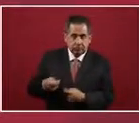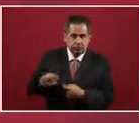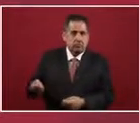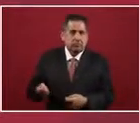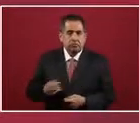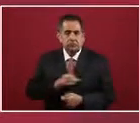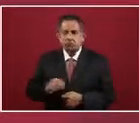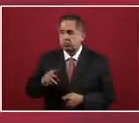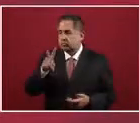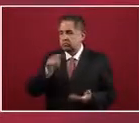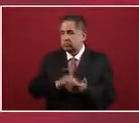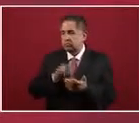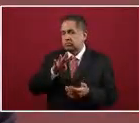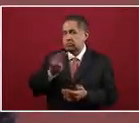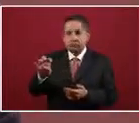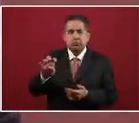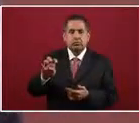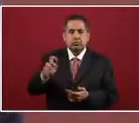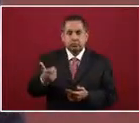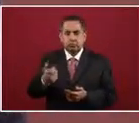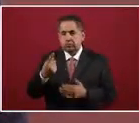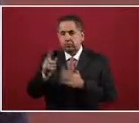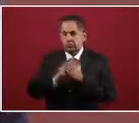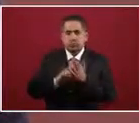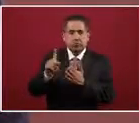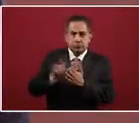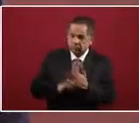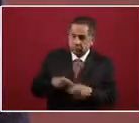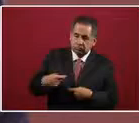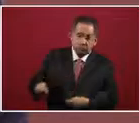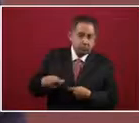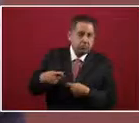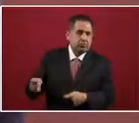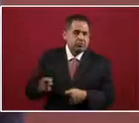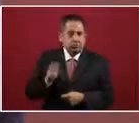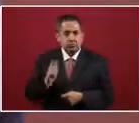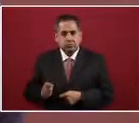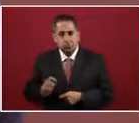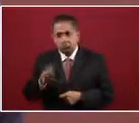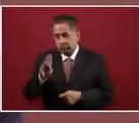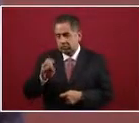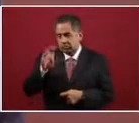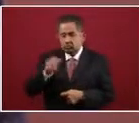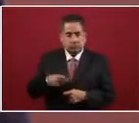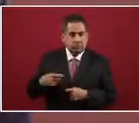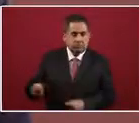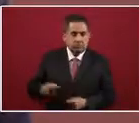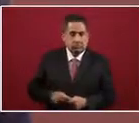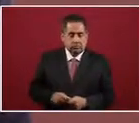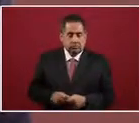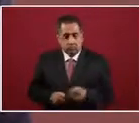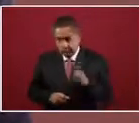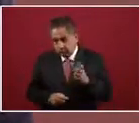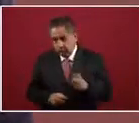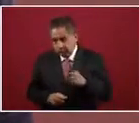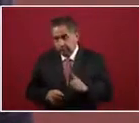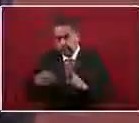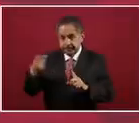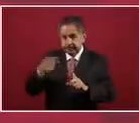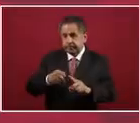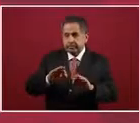son 2,400 pesos mensuales de becas. Esa es la